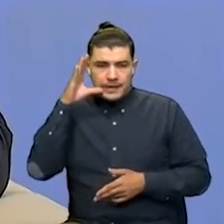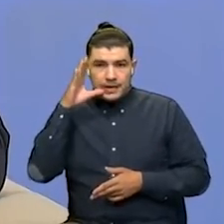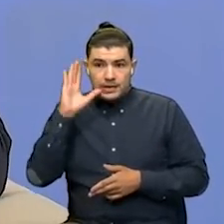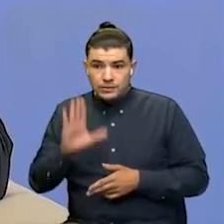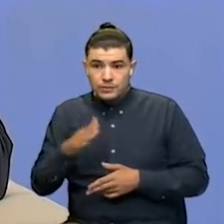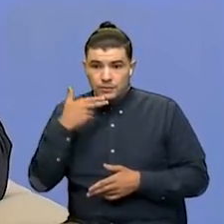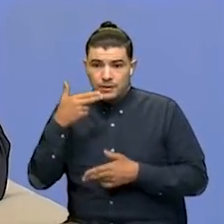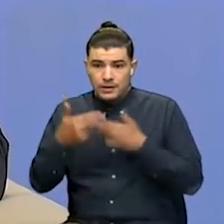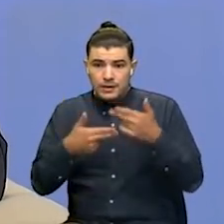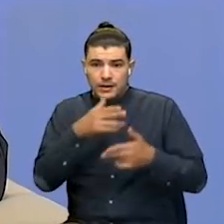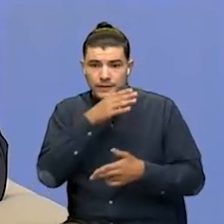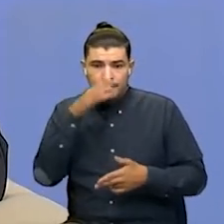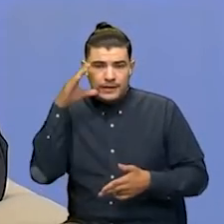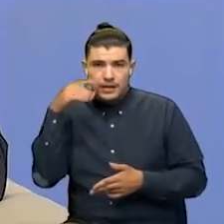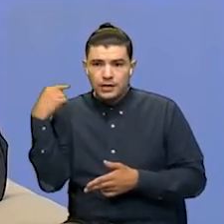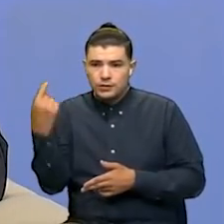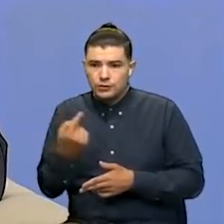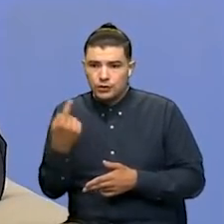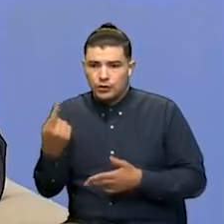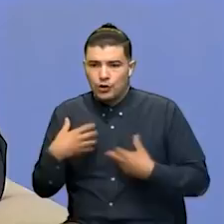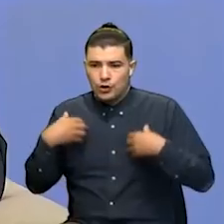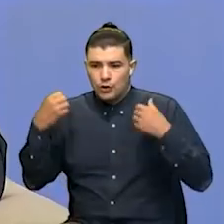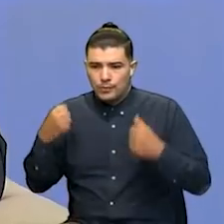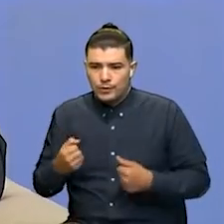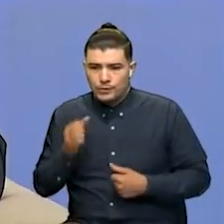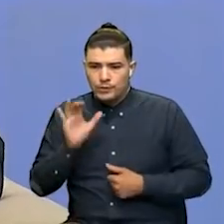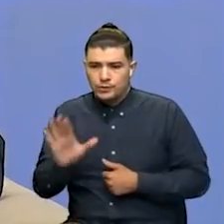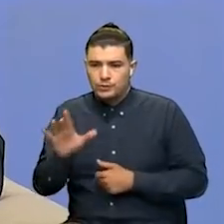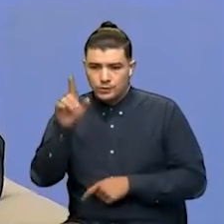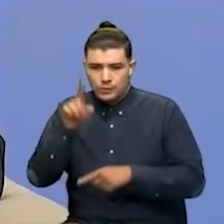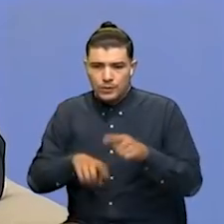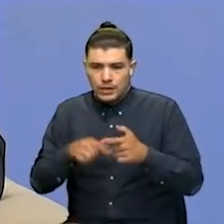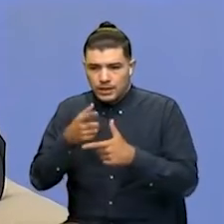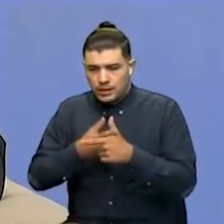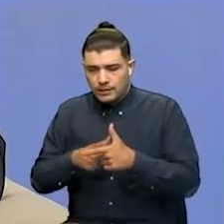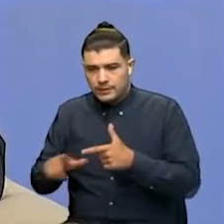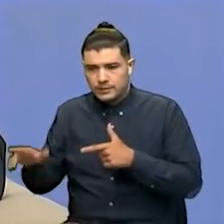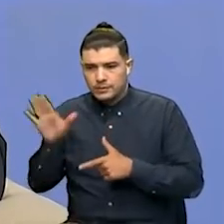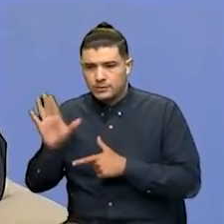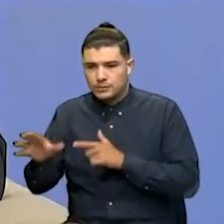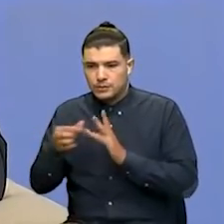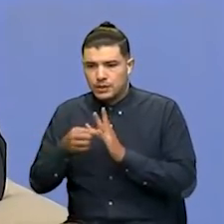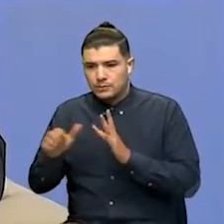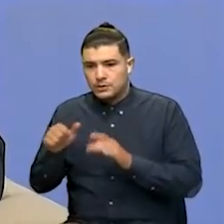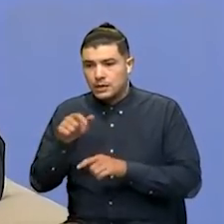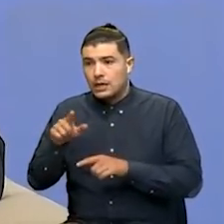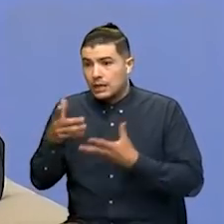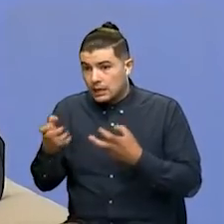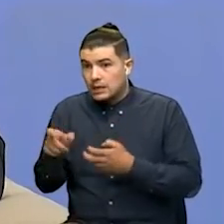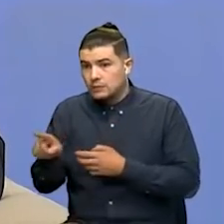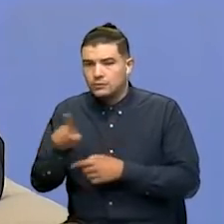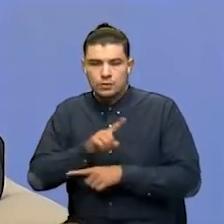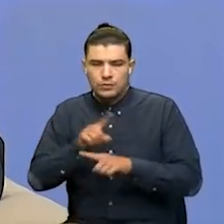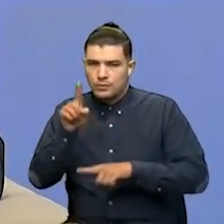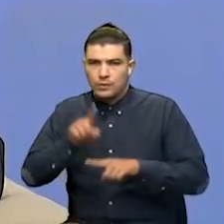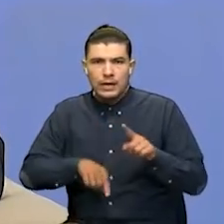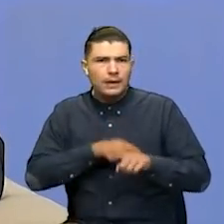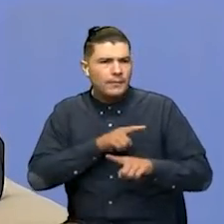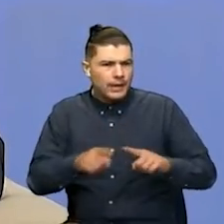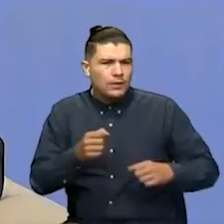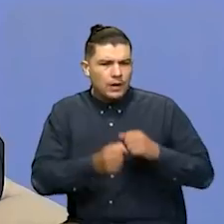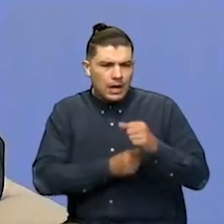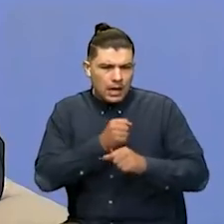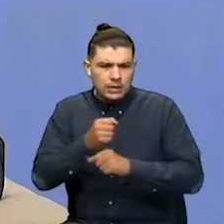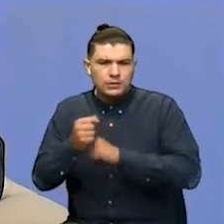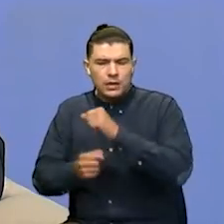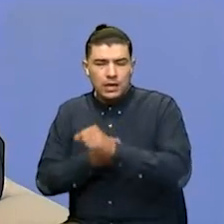finca solamente sería de propiedad de él y no podría repartírselo a la esposa, a menos de que él quisiera. Pero ¿qué pasa? Pueden pasar los años y demás. Lo